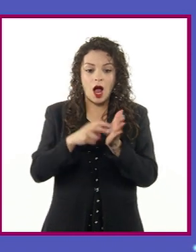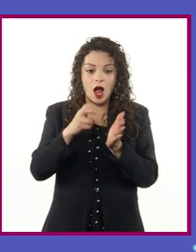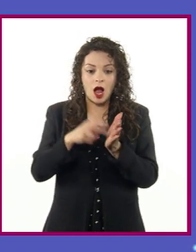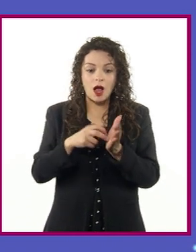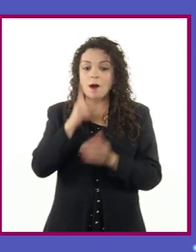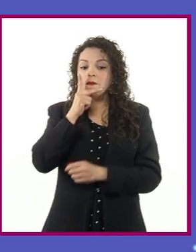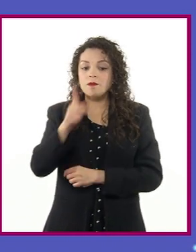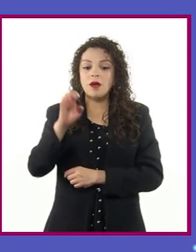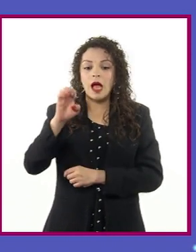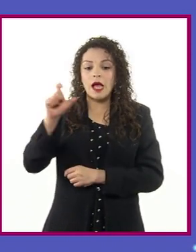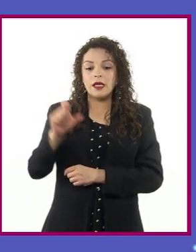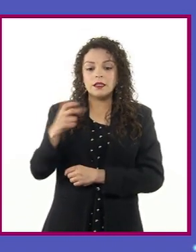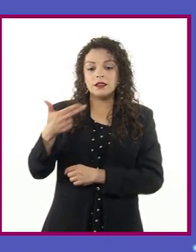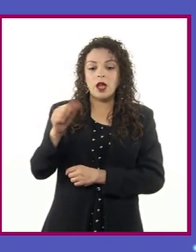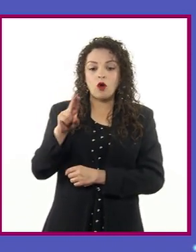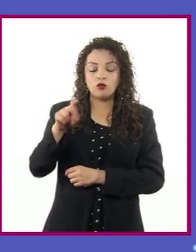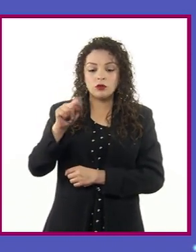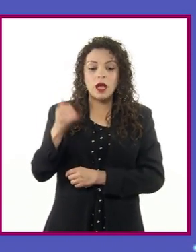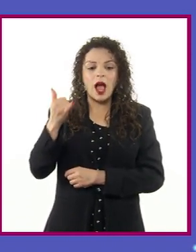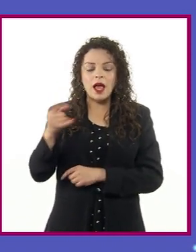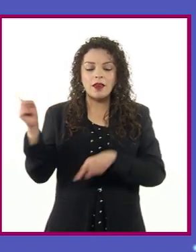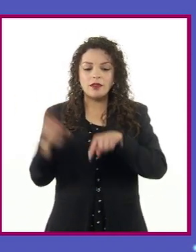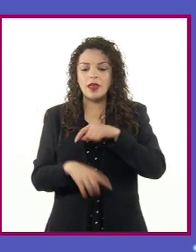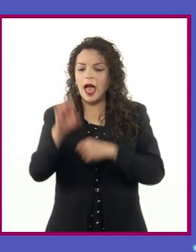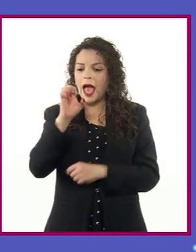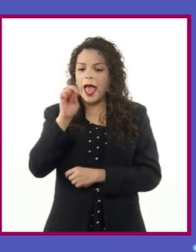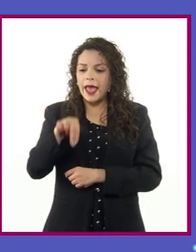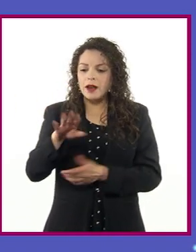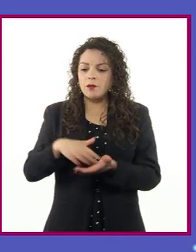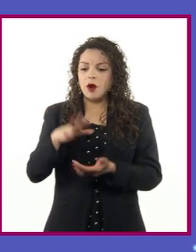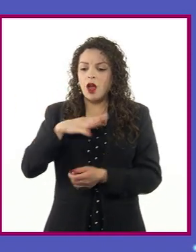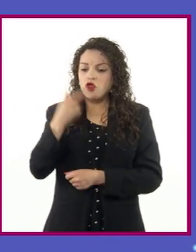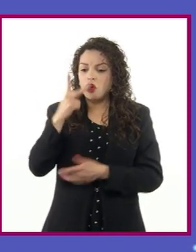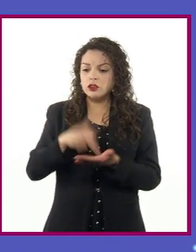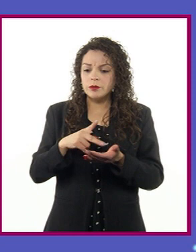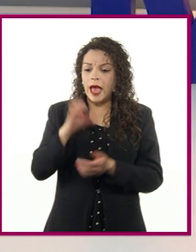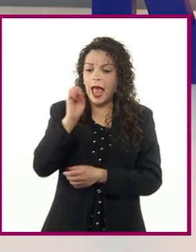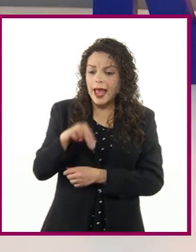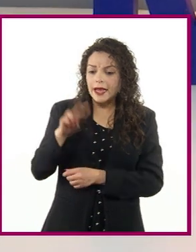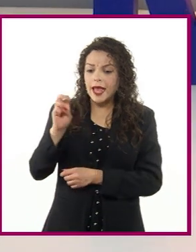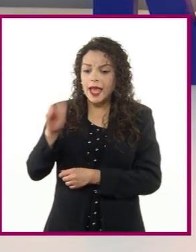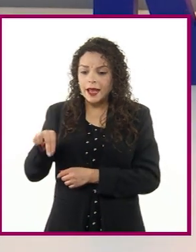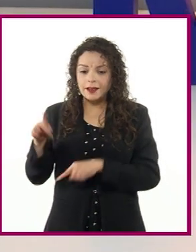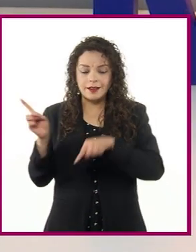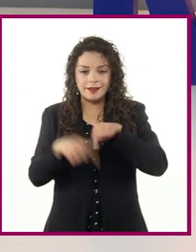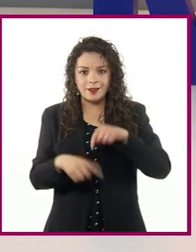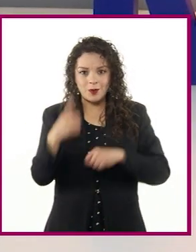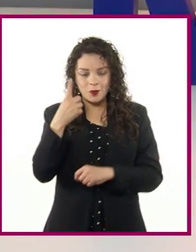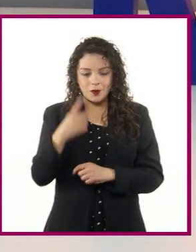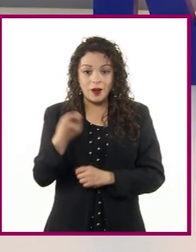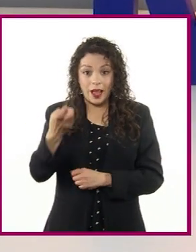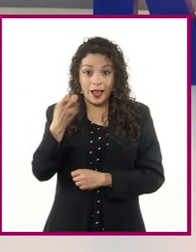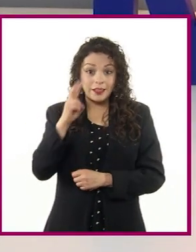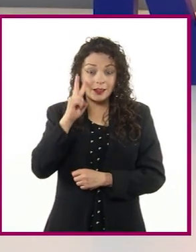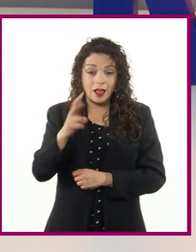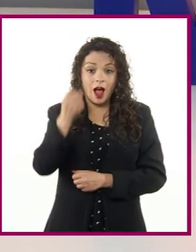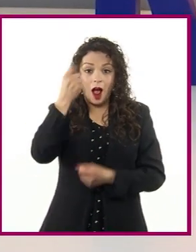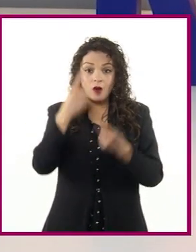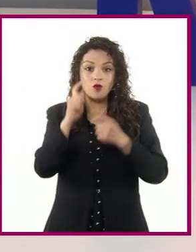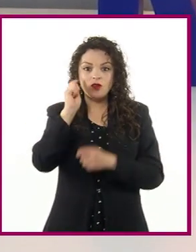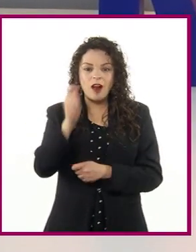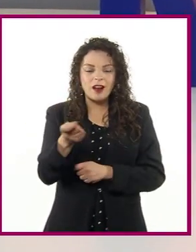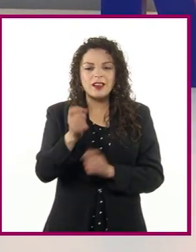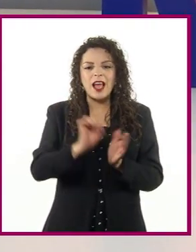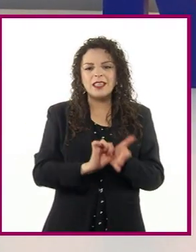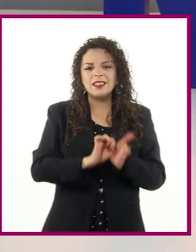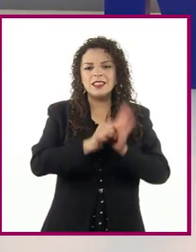un en que estaba repetido. Ahora, si te das cuenta, estos son algunos de los símbolos que se usan para marcar